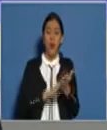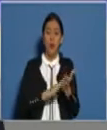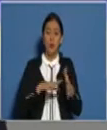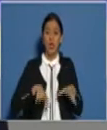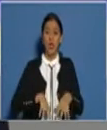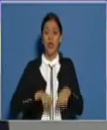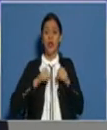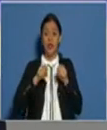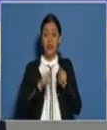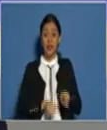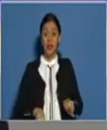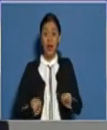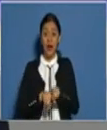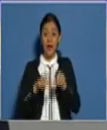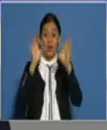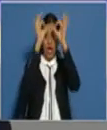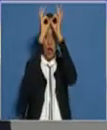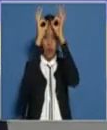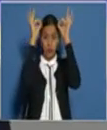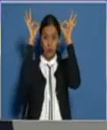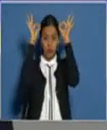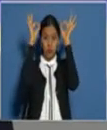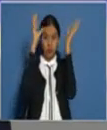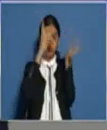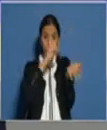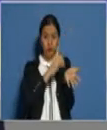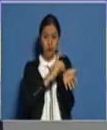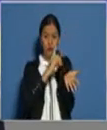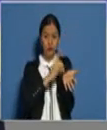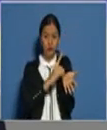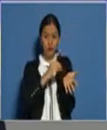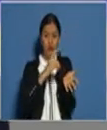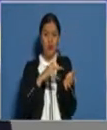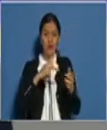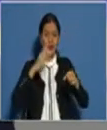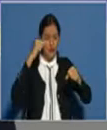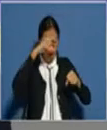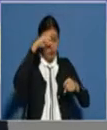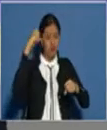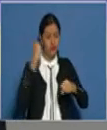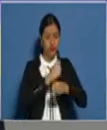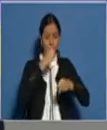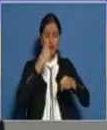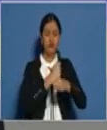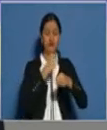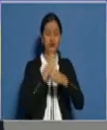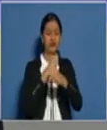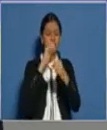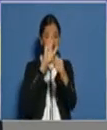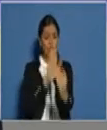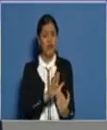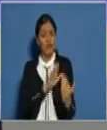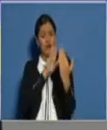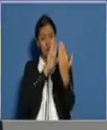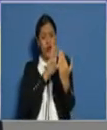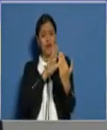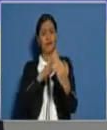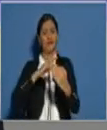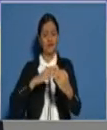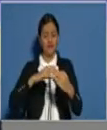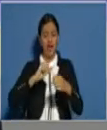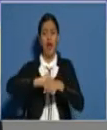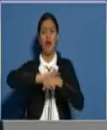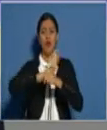nuestros héroes de blanco, los médicos, son ese primer frente de batalla que está luchando contra el COVID-19 a